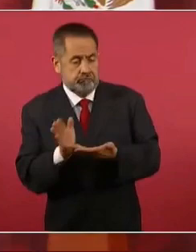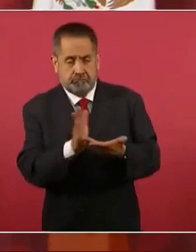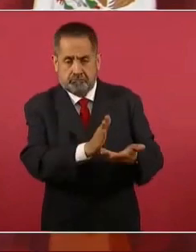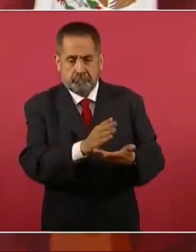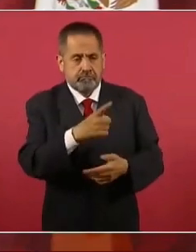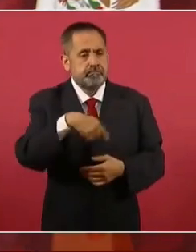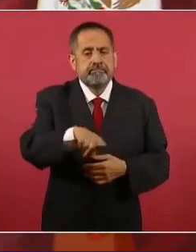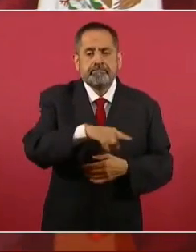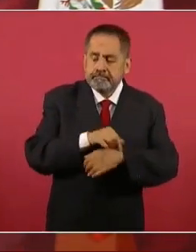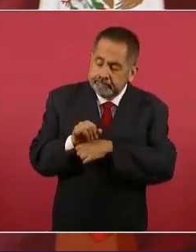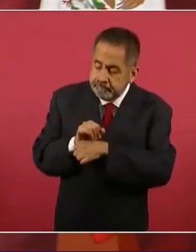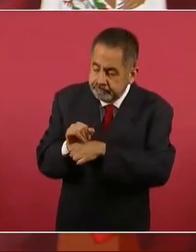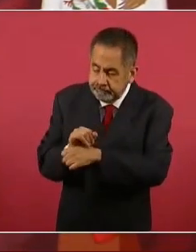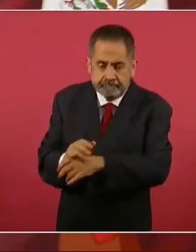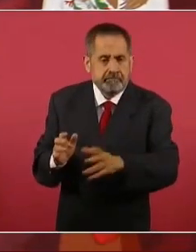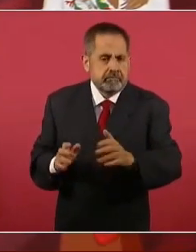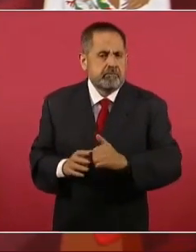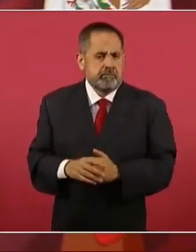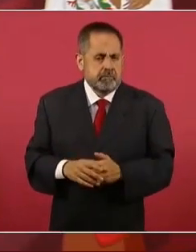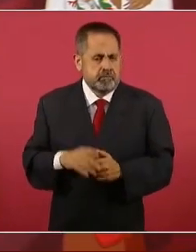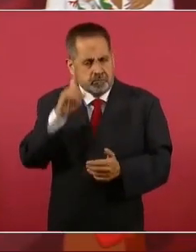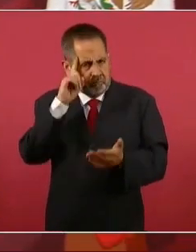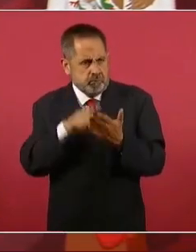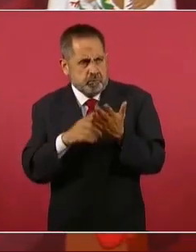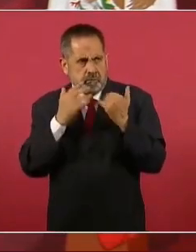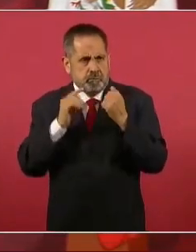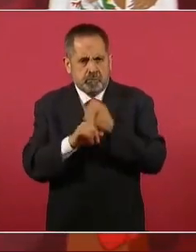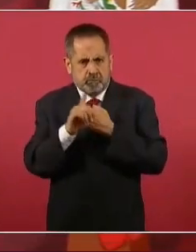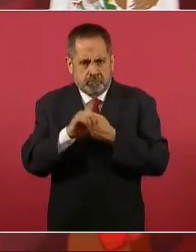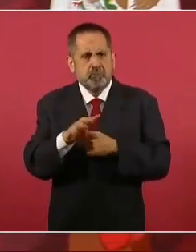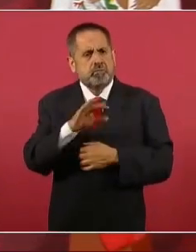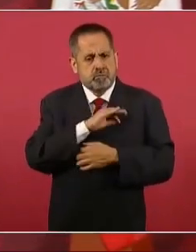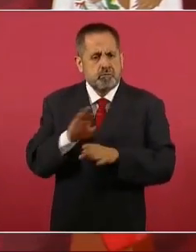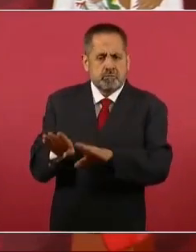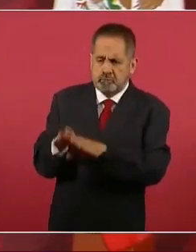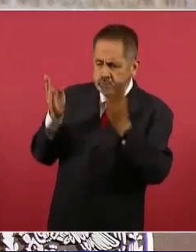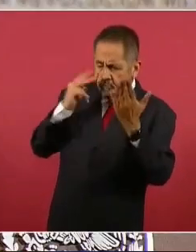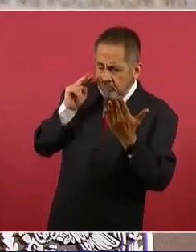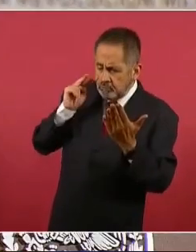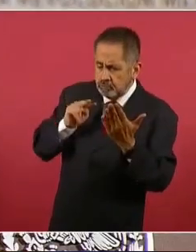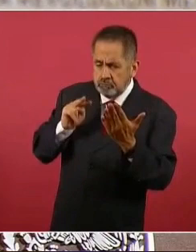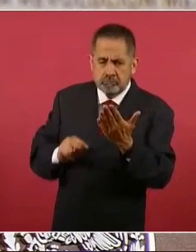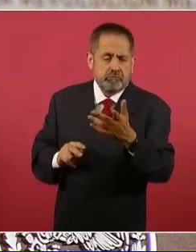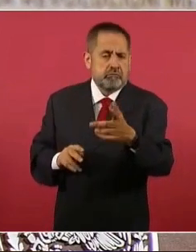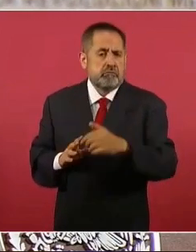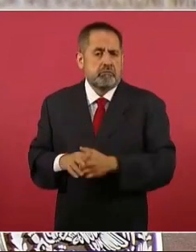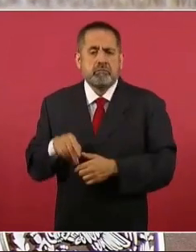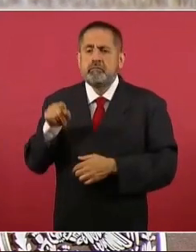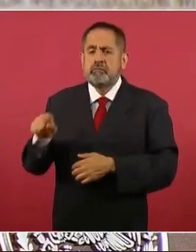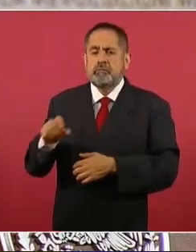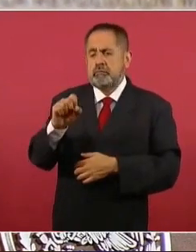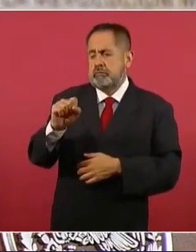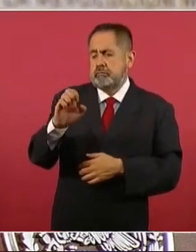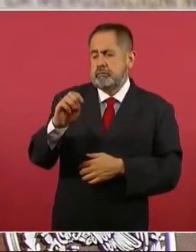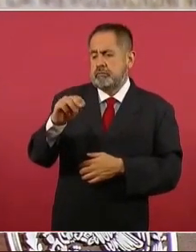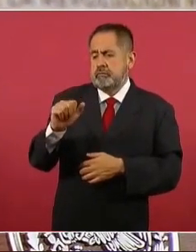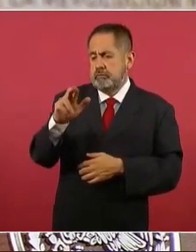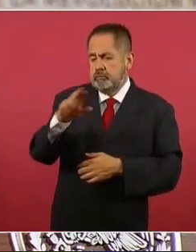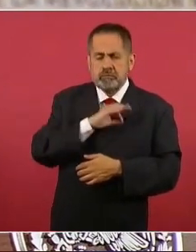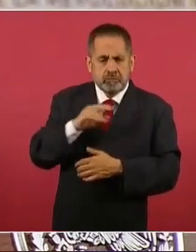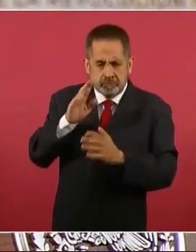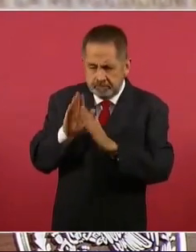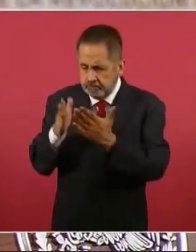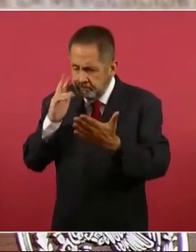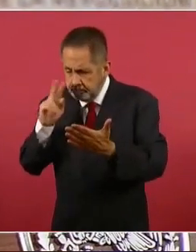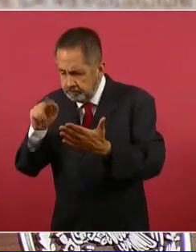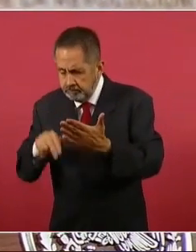y creo que no habría ningún problema en hacerlo en el caso de la Secretaría de Marina. Esto,